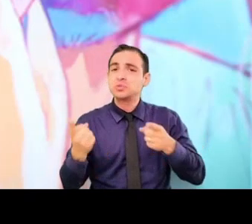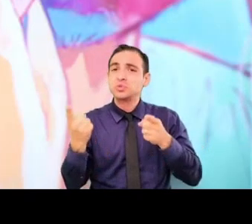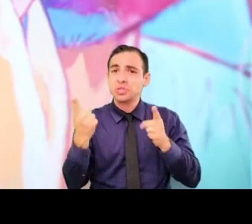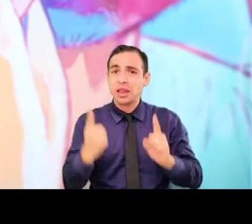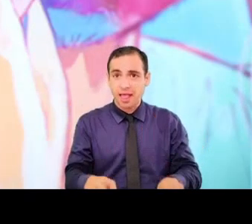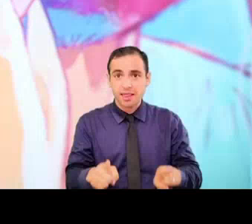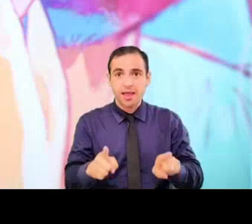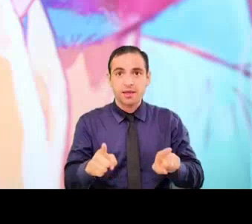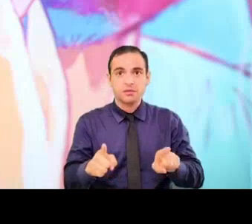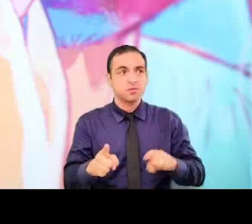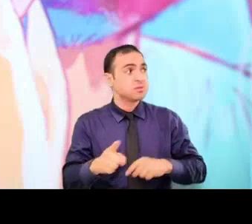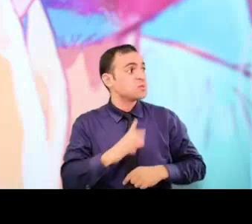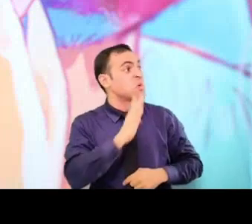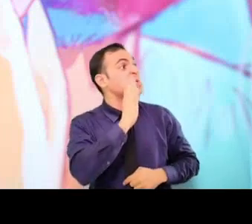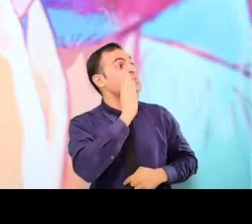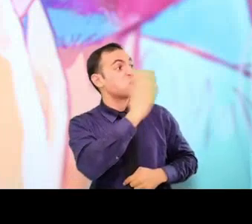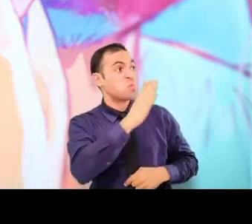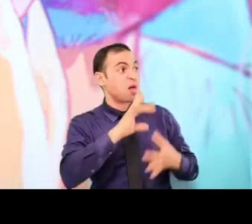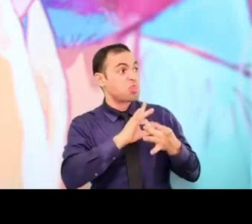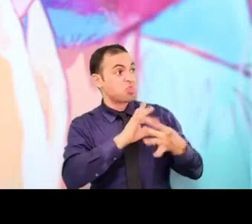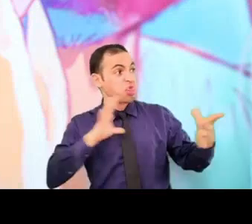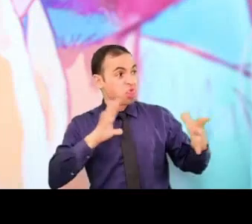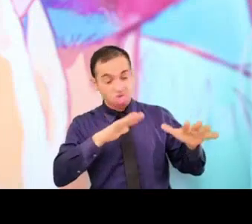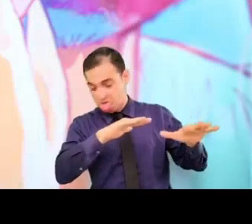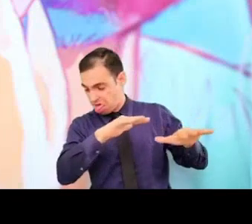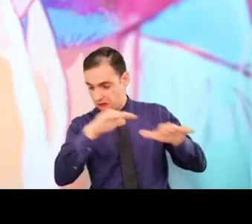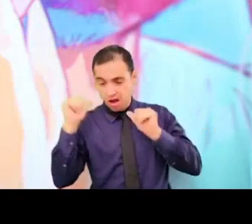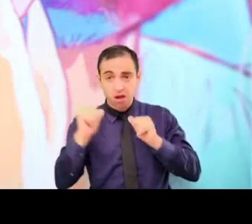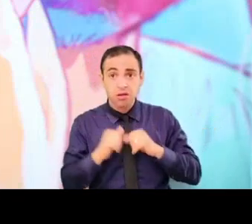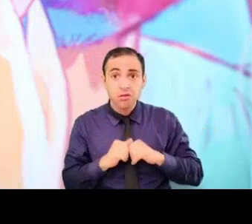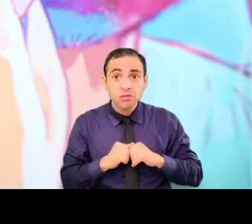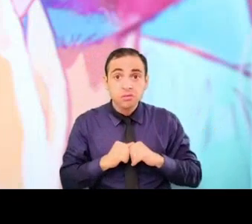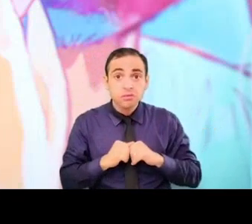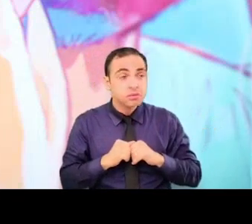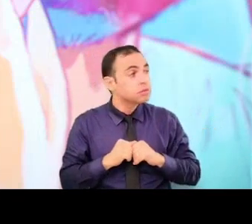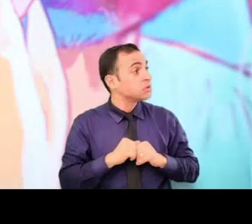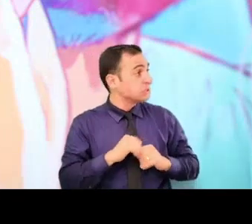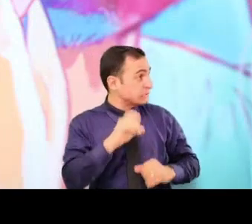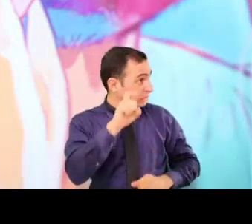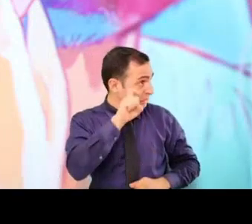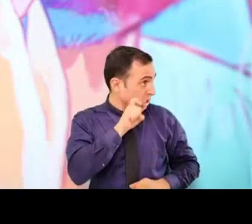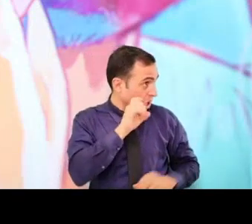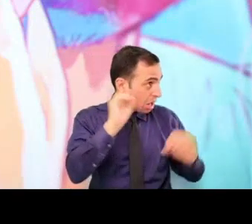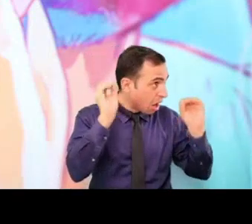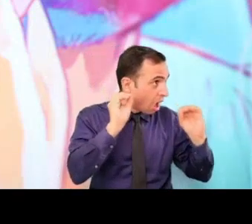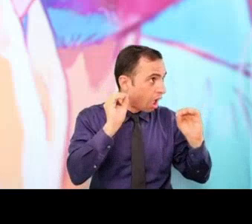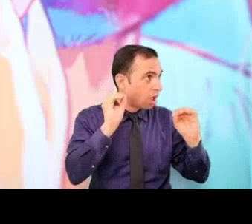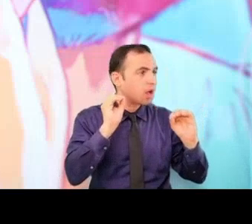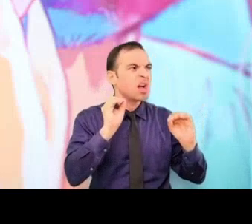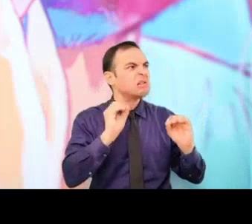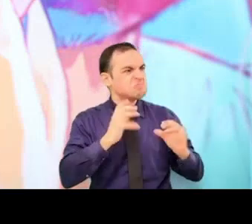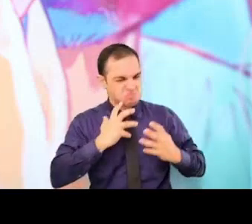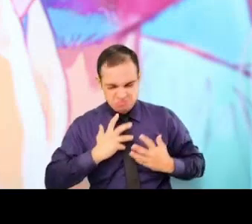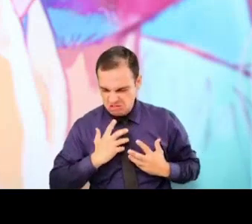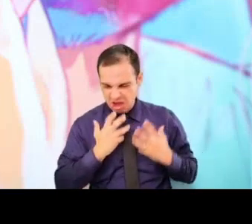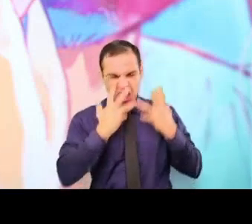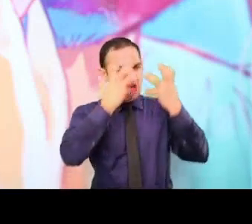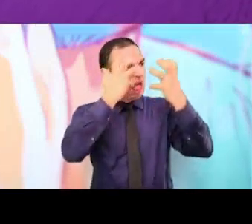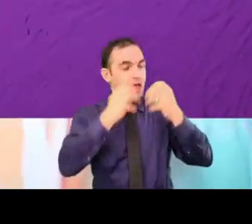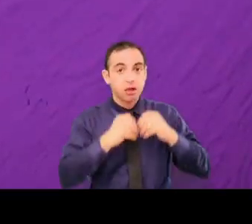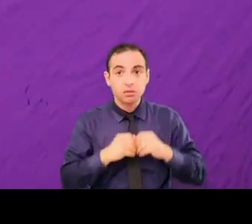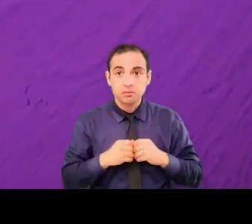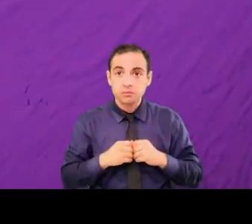física a veces ocurre a través de amenazas de abandono a través de amenazas de incurrir en actos de coraje o de maltrato